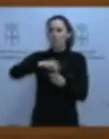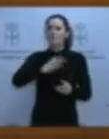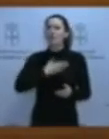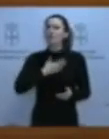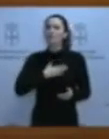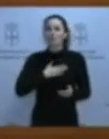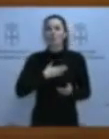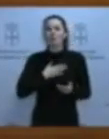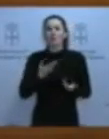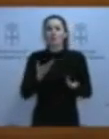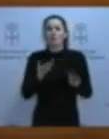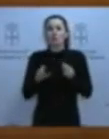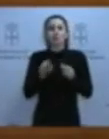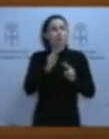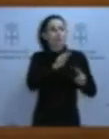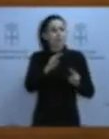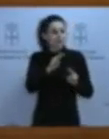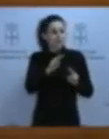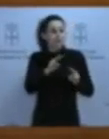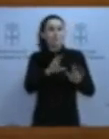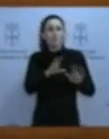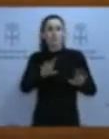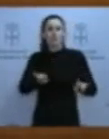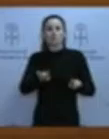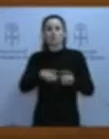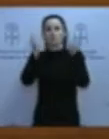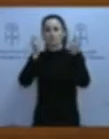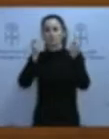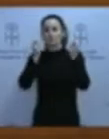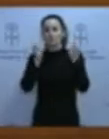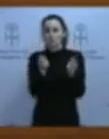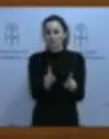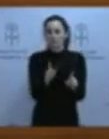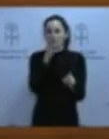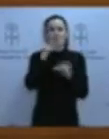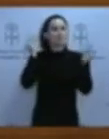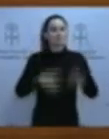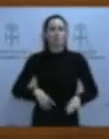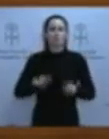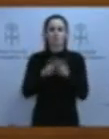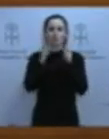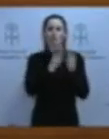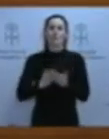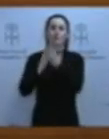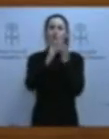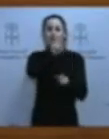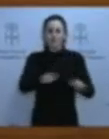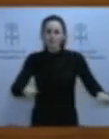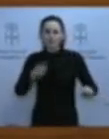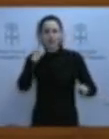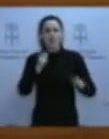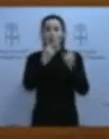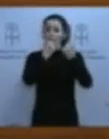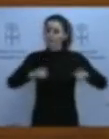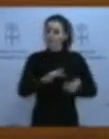inmaterial asturiano, para lo que habría que llevar a cabo un estudio de carácter histórico, sociológico y antropológico de este tipo de eventos